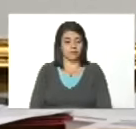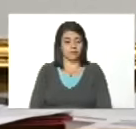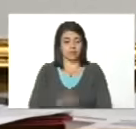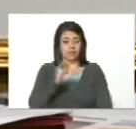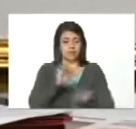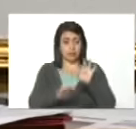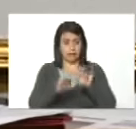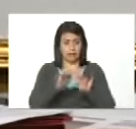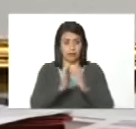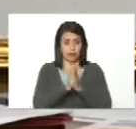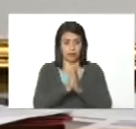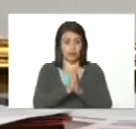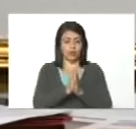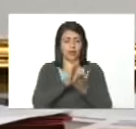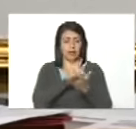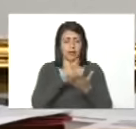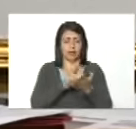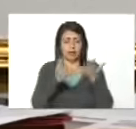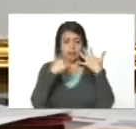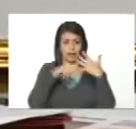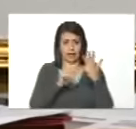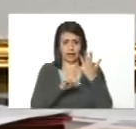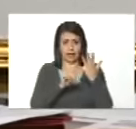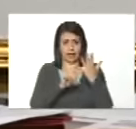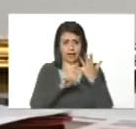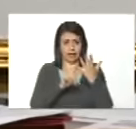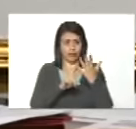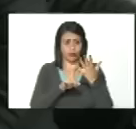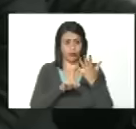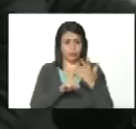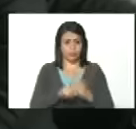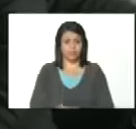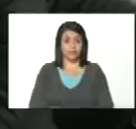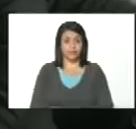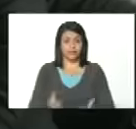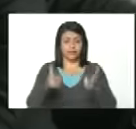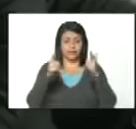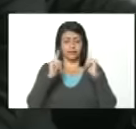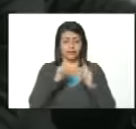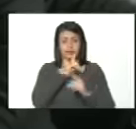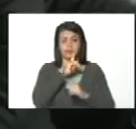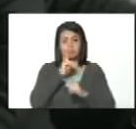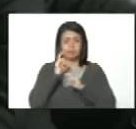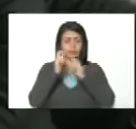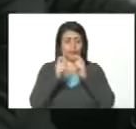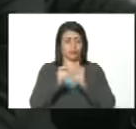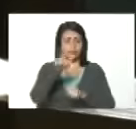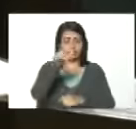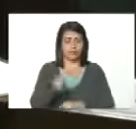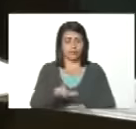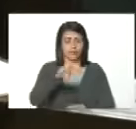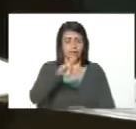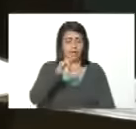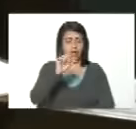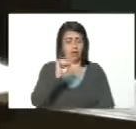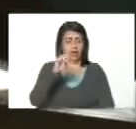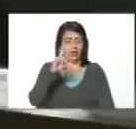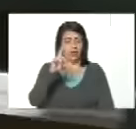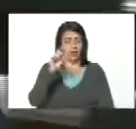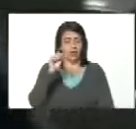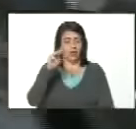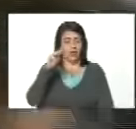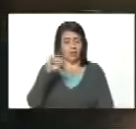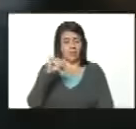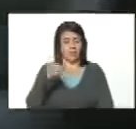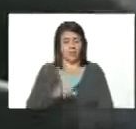Ciudadana secretaria, sírvase a leer el quinto punto del orden del día. Autorizar el nombramiento del ciudadano Radamés Jesús